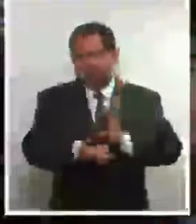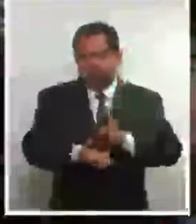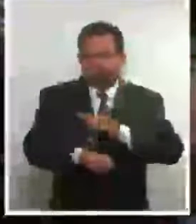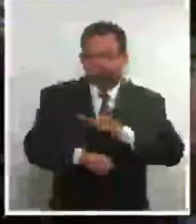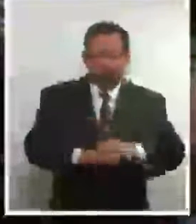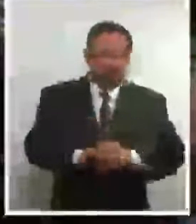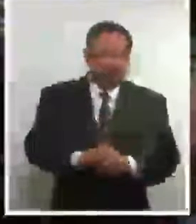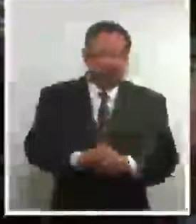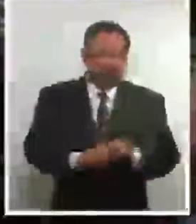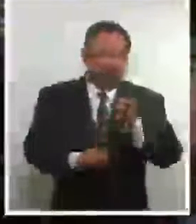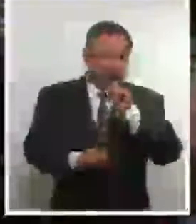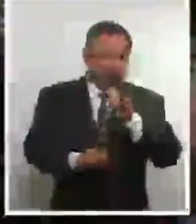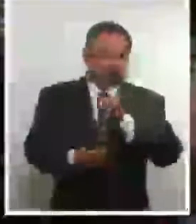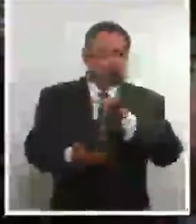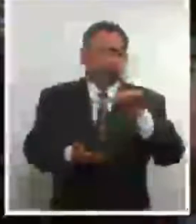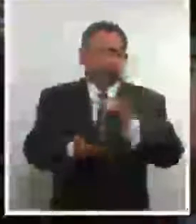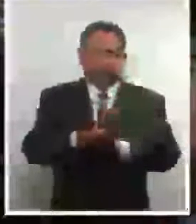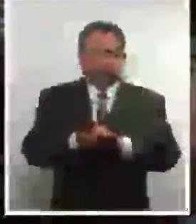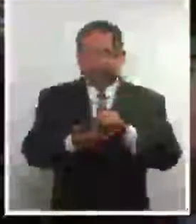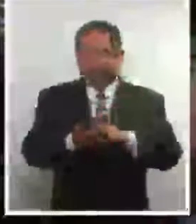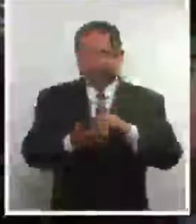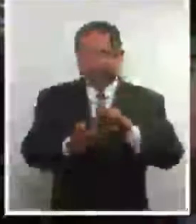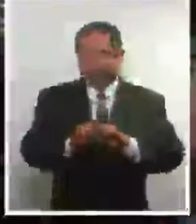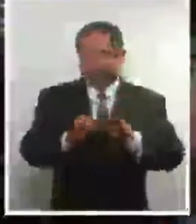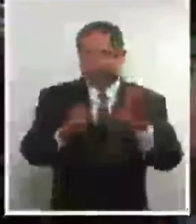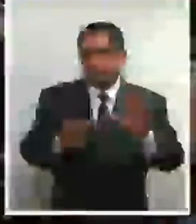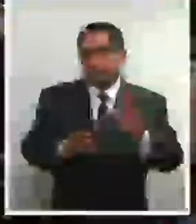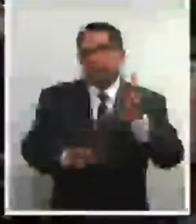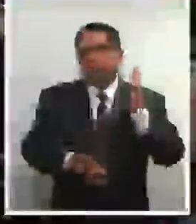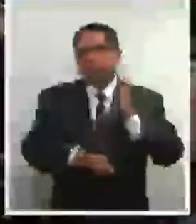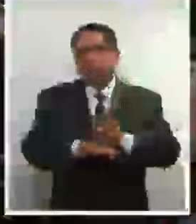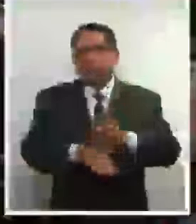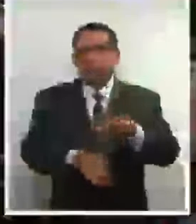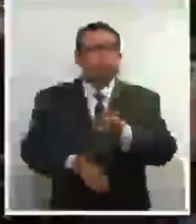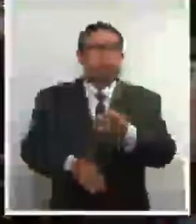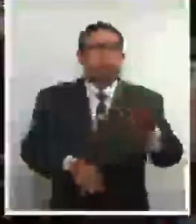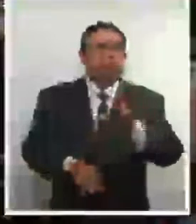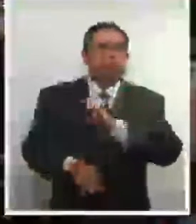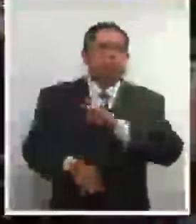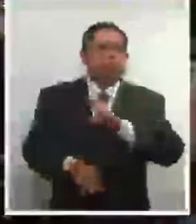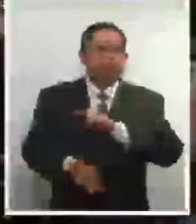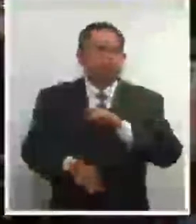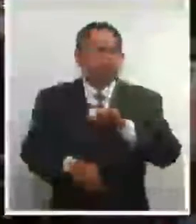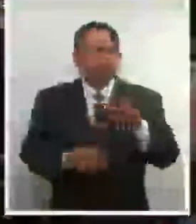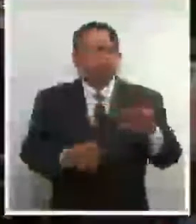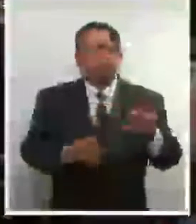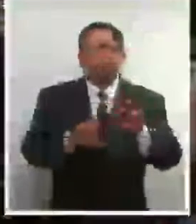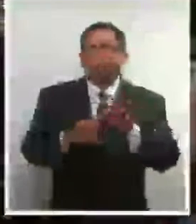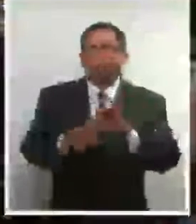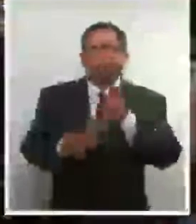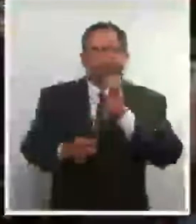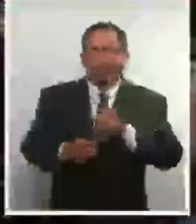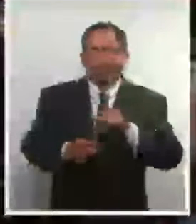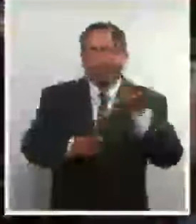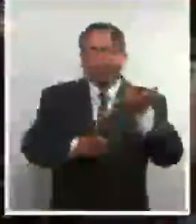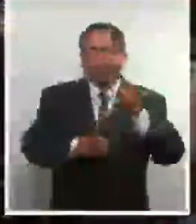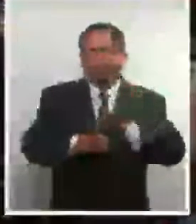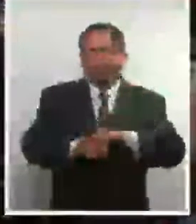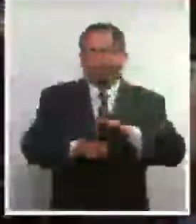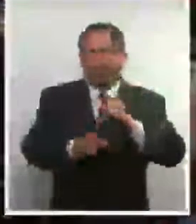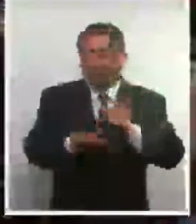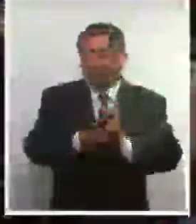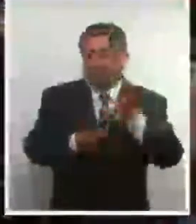los términos que disponga la ley, las sanciones a los particulares que incurran en actos vinculados con faltas administrativas